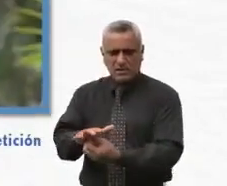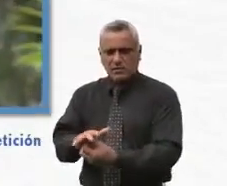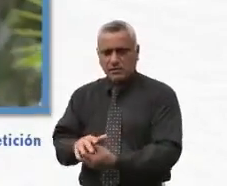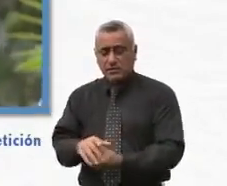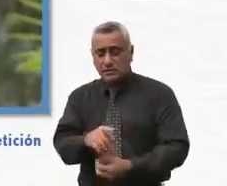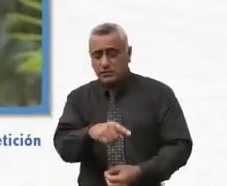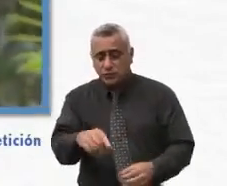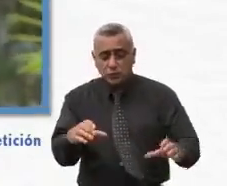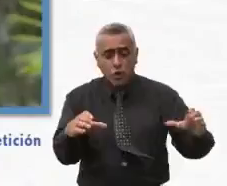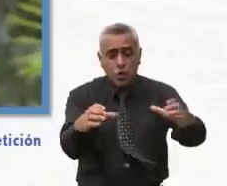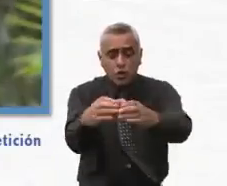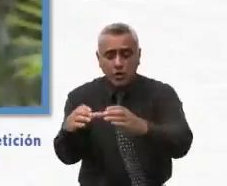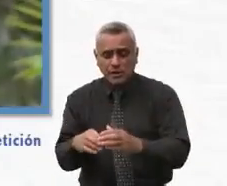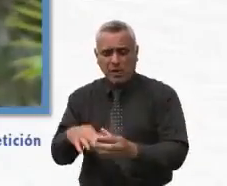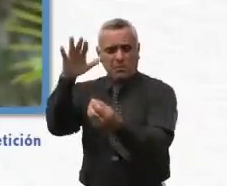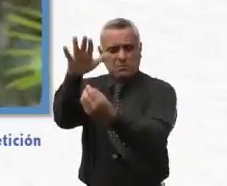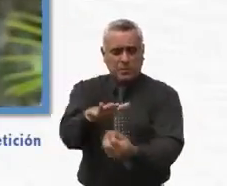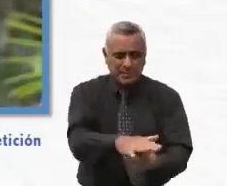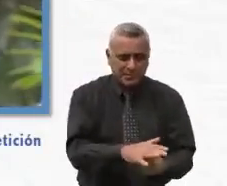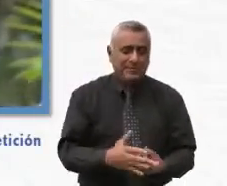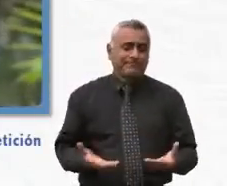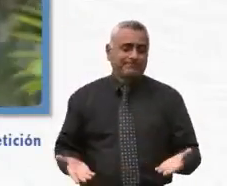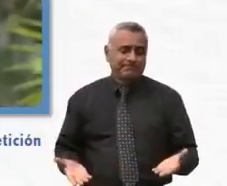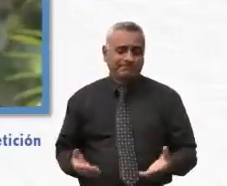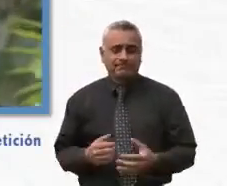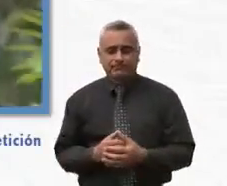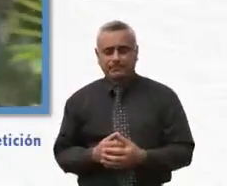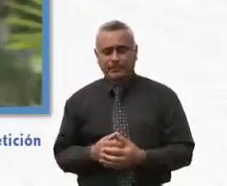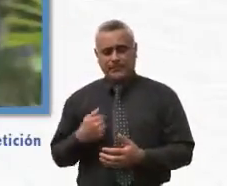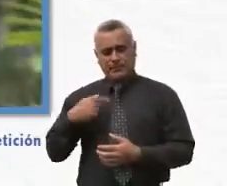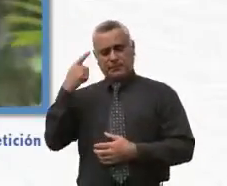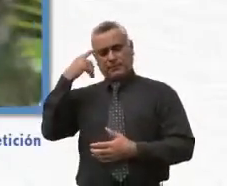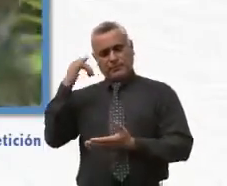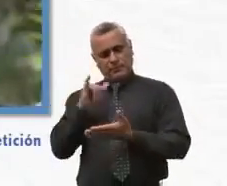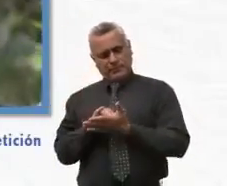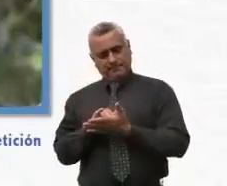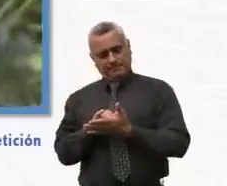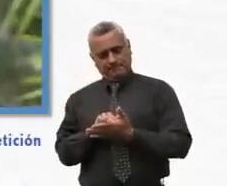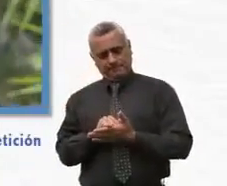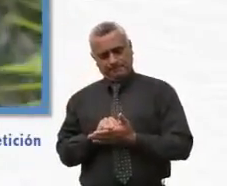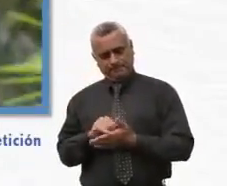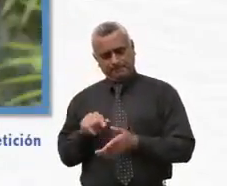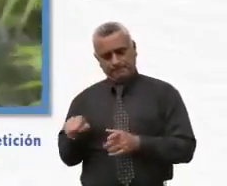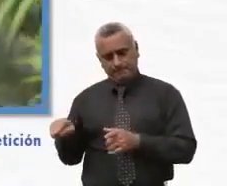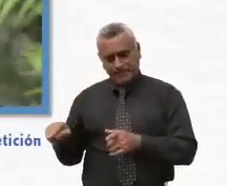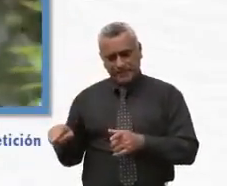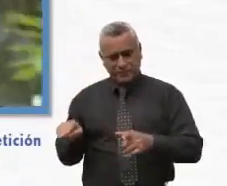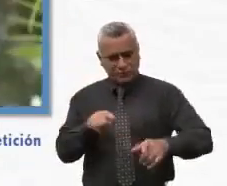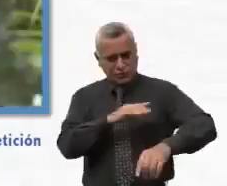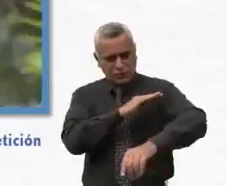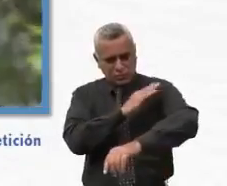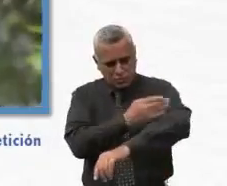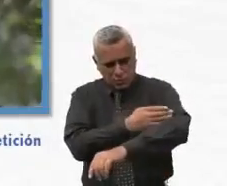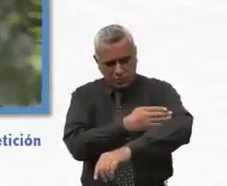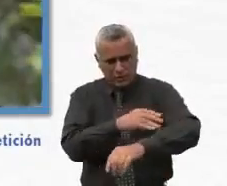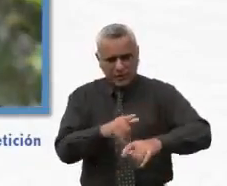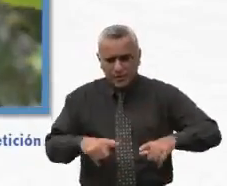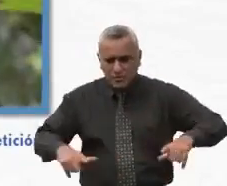procesos organizativos. Y creemos que este tipo de poderes